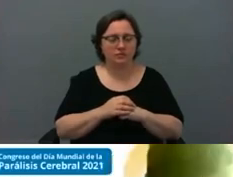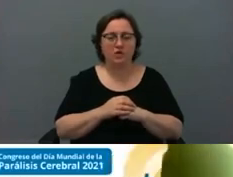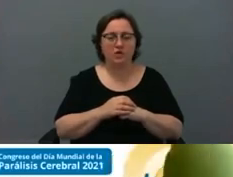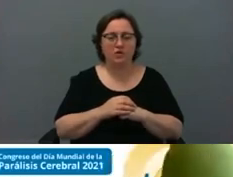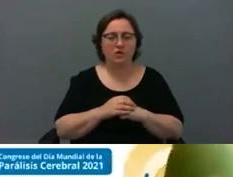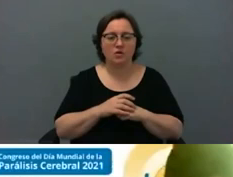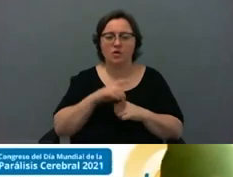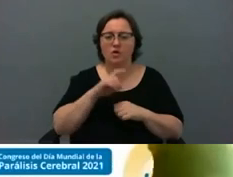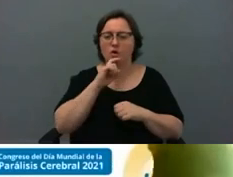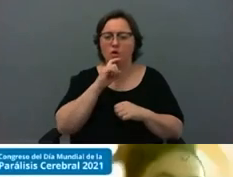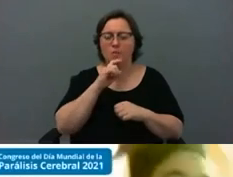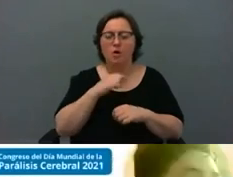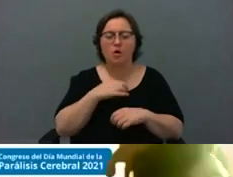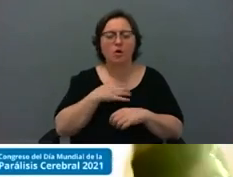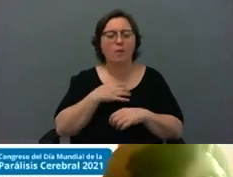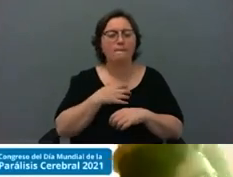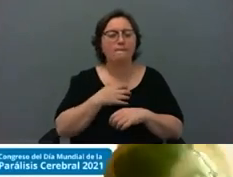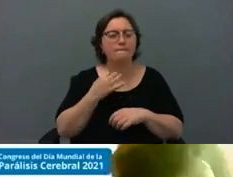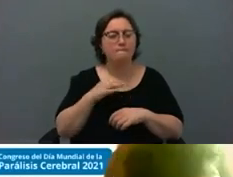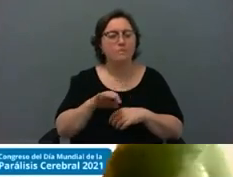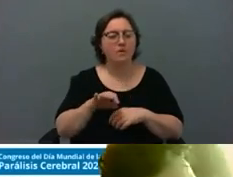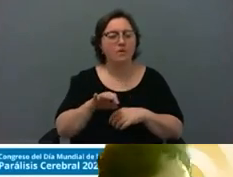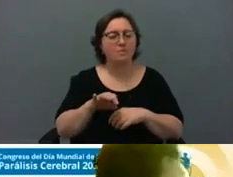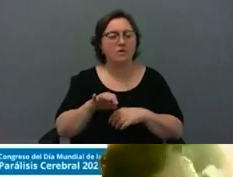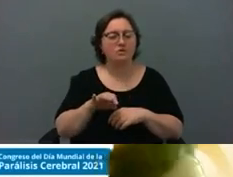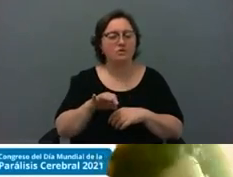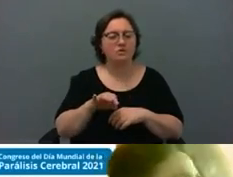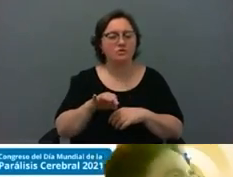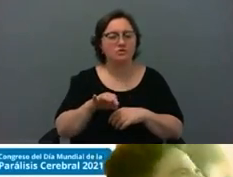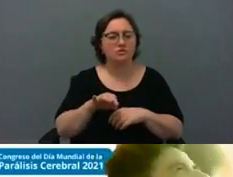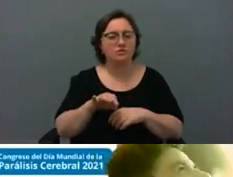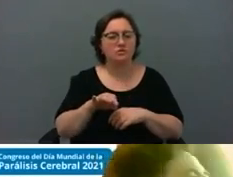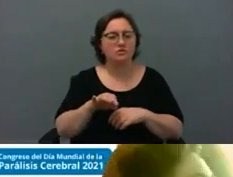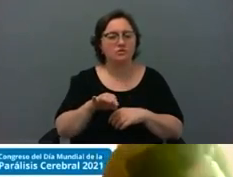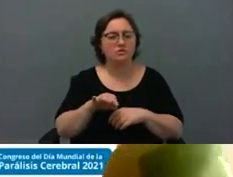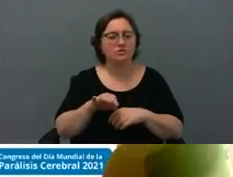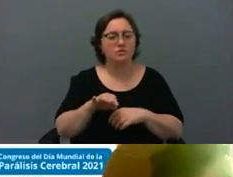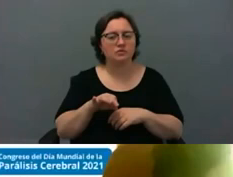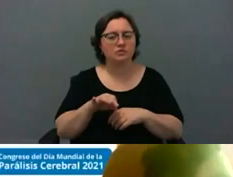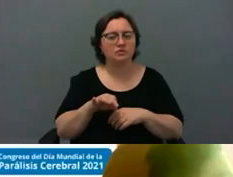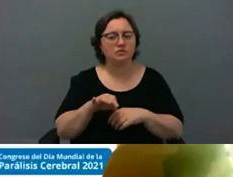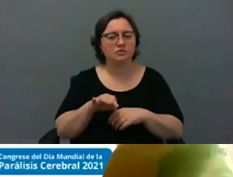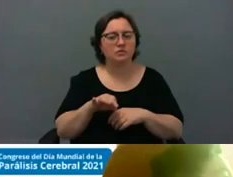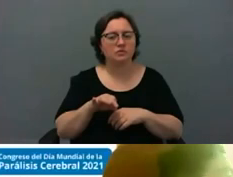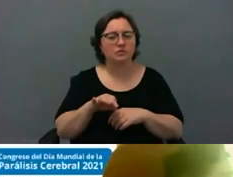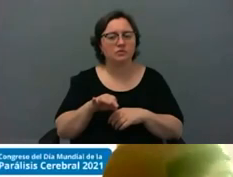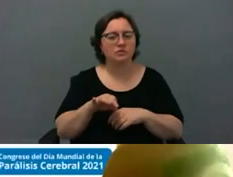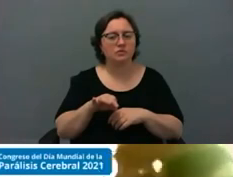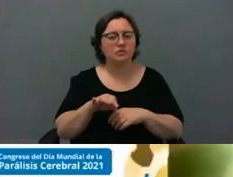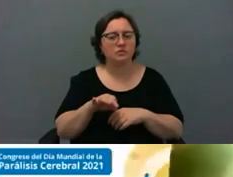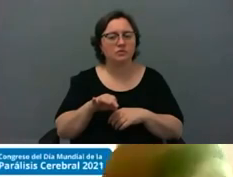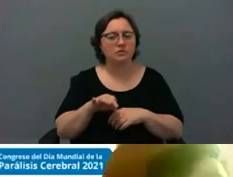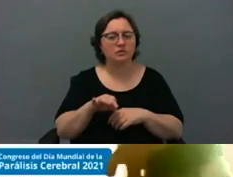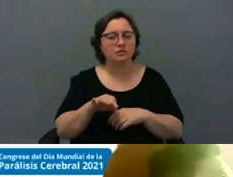podemos ir al modelo de niña y se